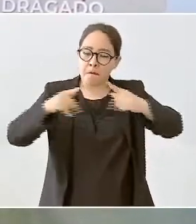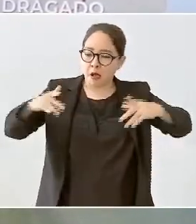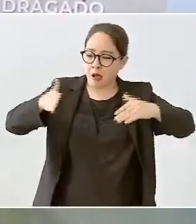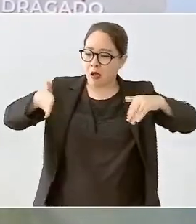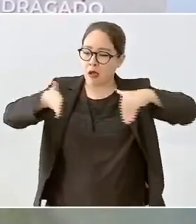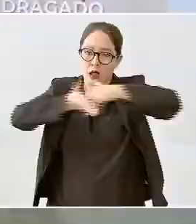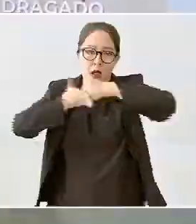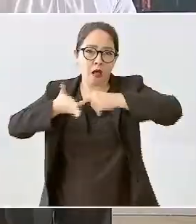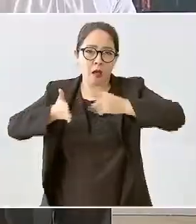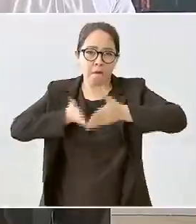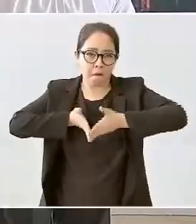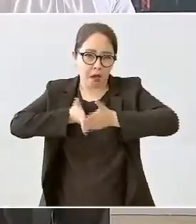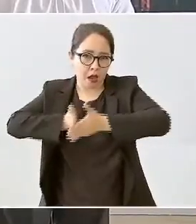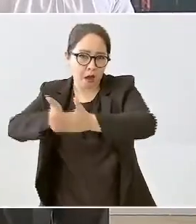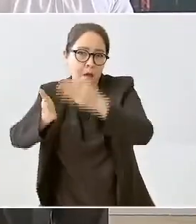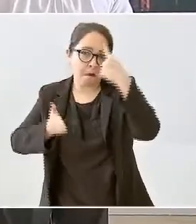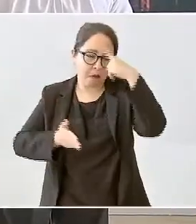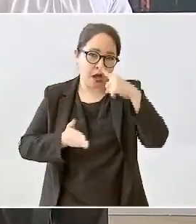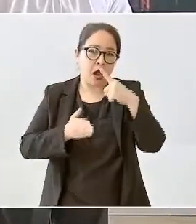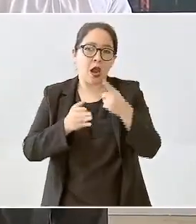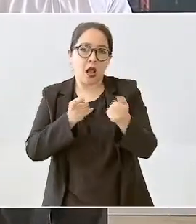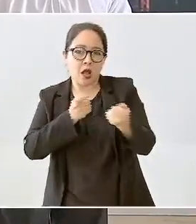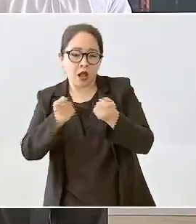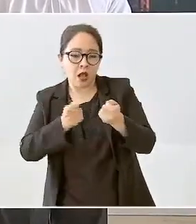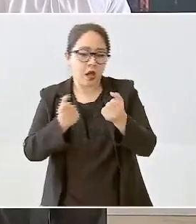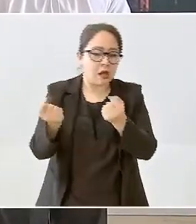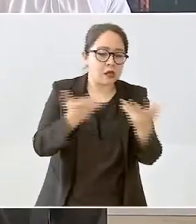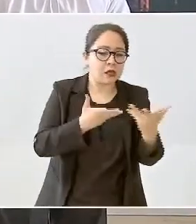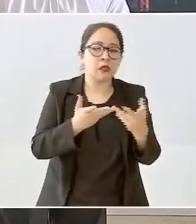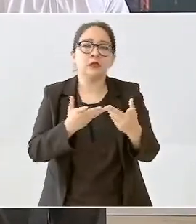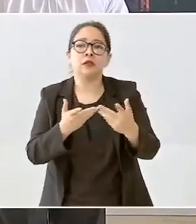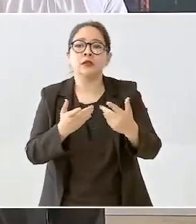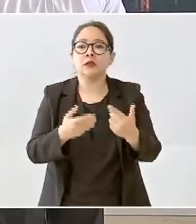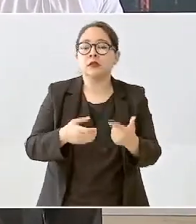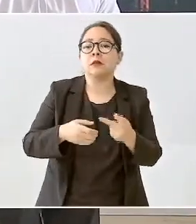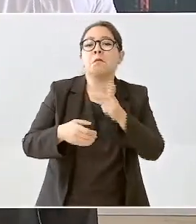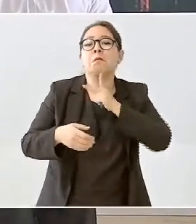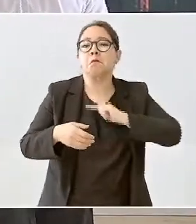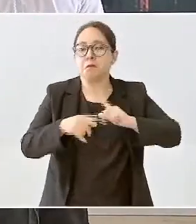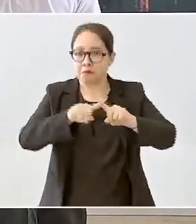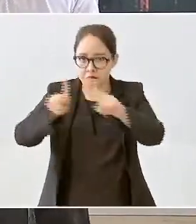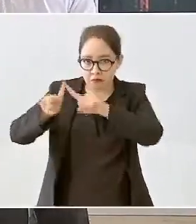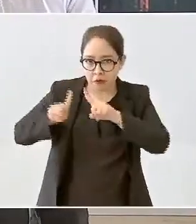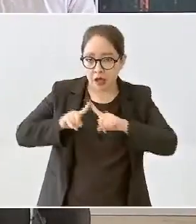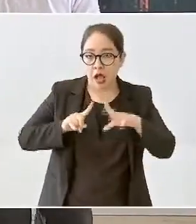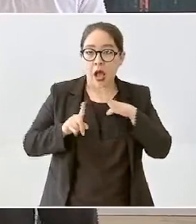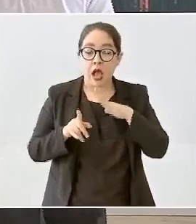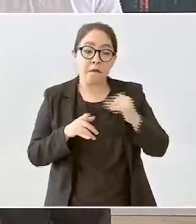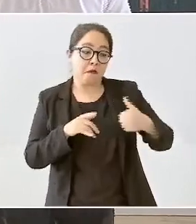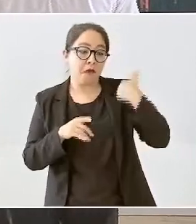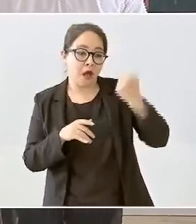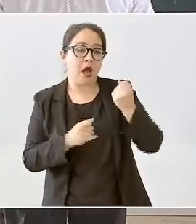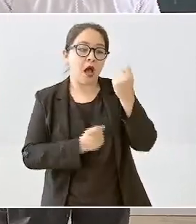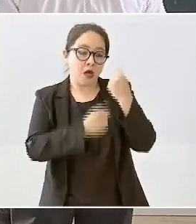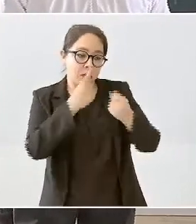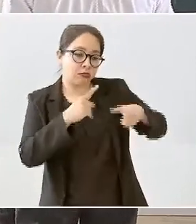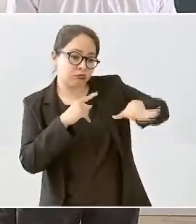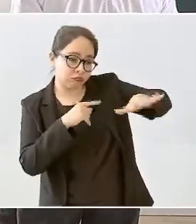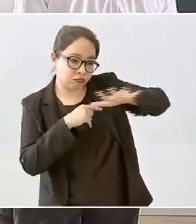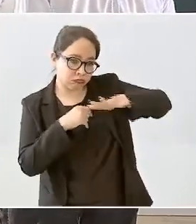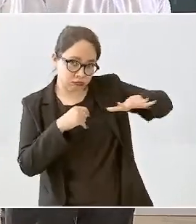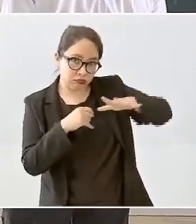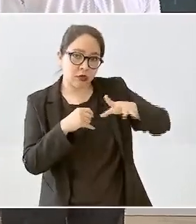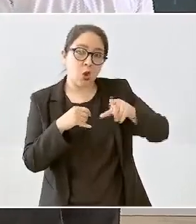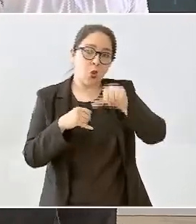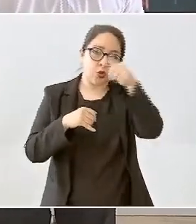de combustibles. Nosotros estamos aprovechando ahora las áreas que todavía nos quedan libres en el puerto y estamos desarrollando esta zona en